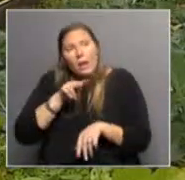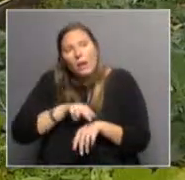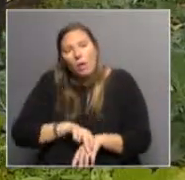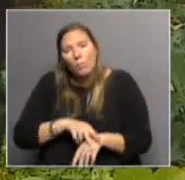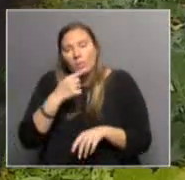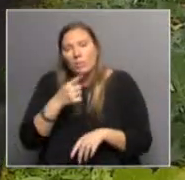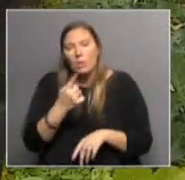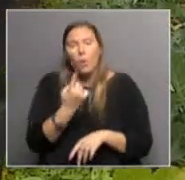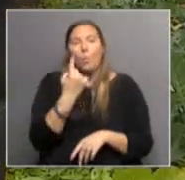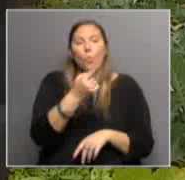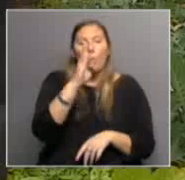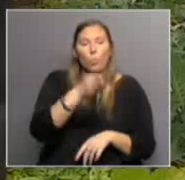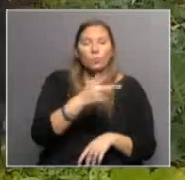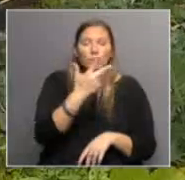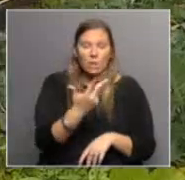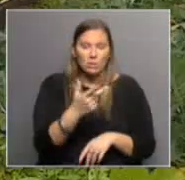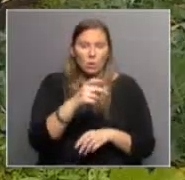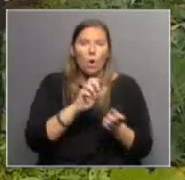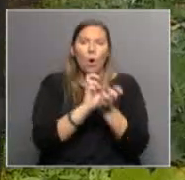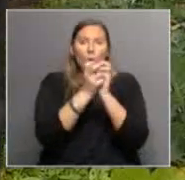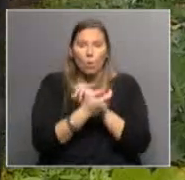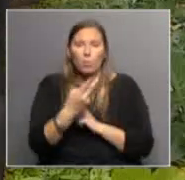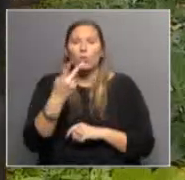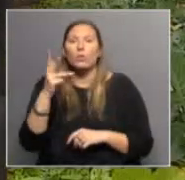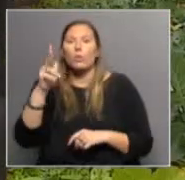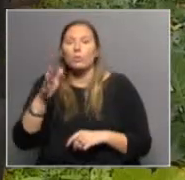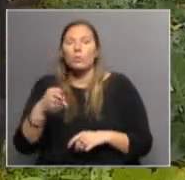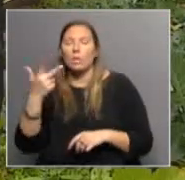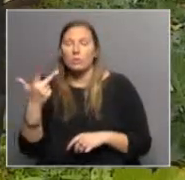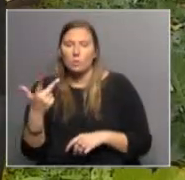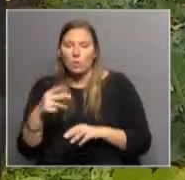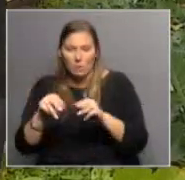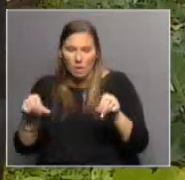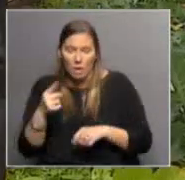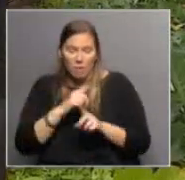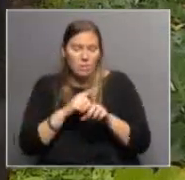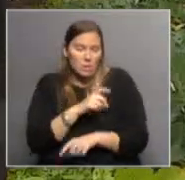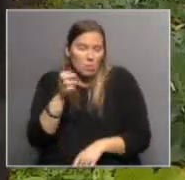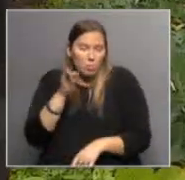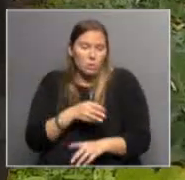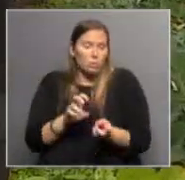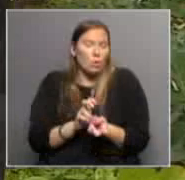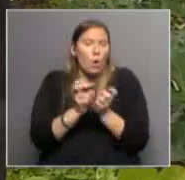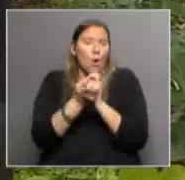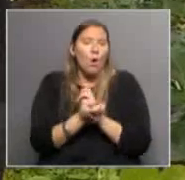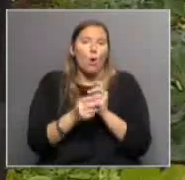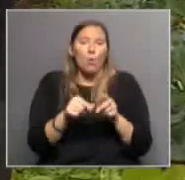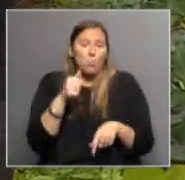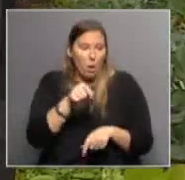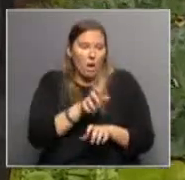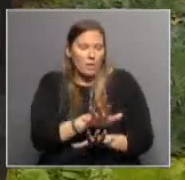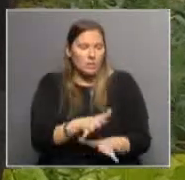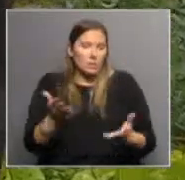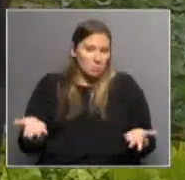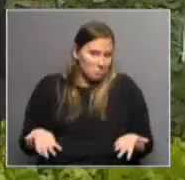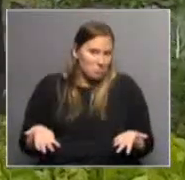se ponga un tercio de compost, dos tercios de tierra, pero como dice Nacho, a veces hay personas que usan 100% compost y tienen este resultado.